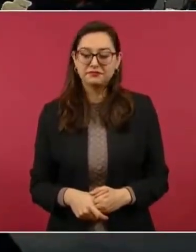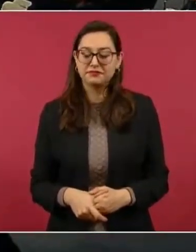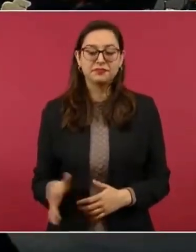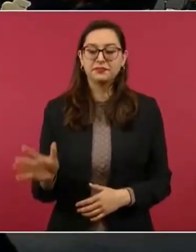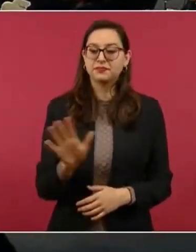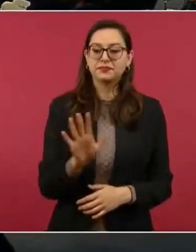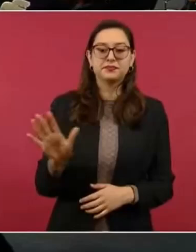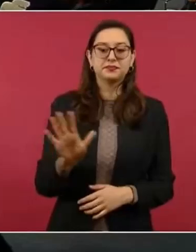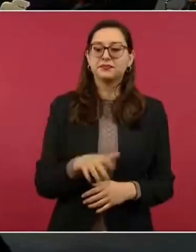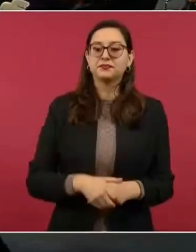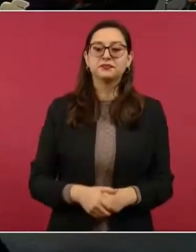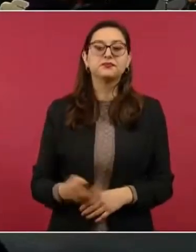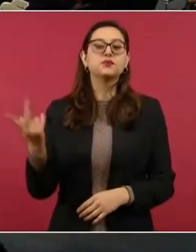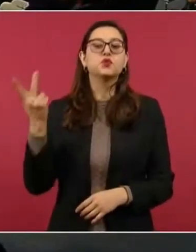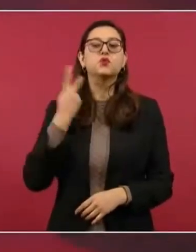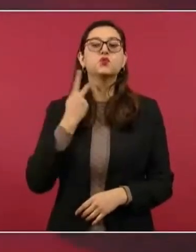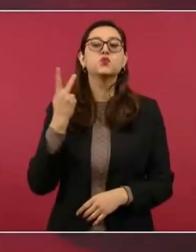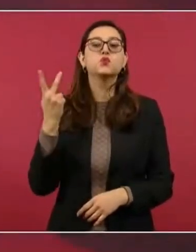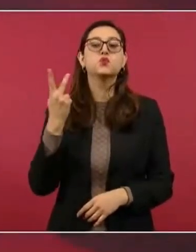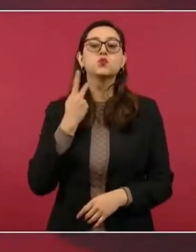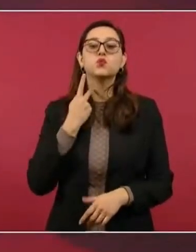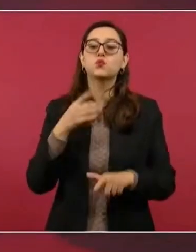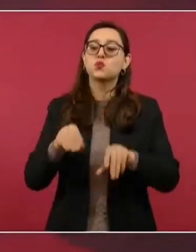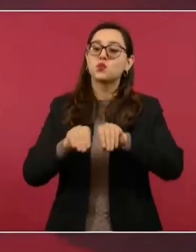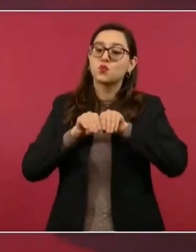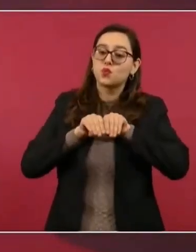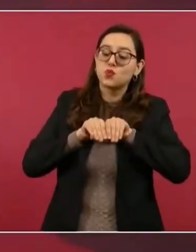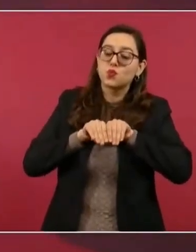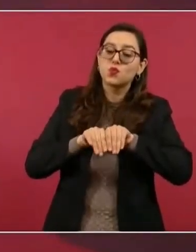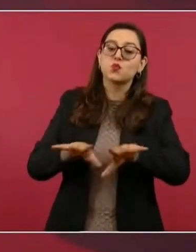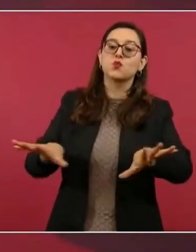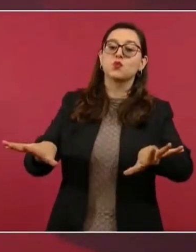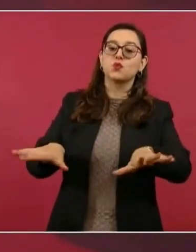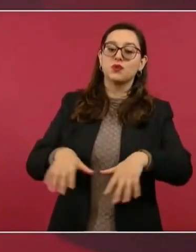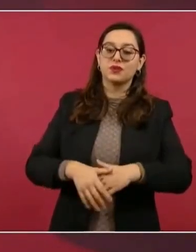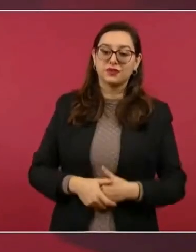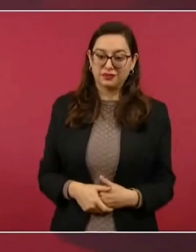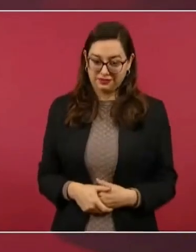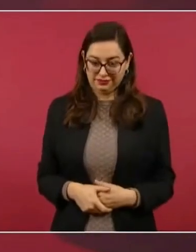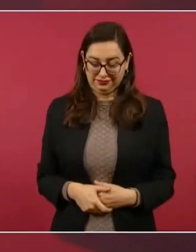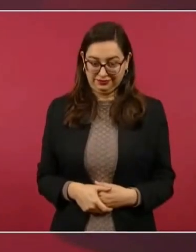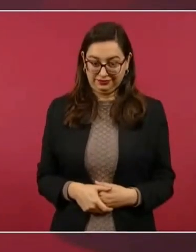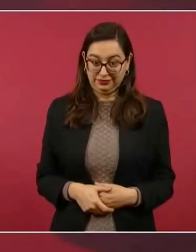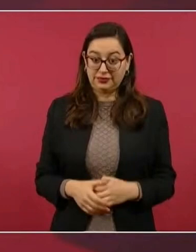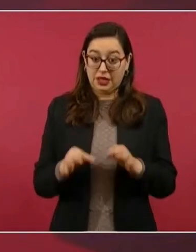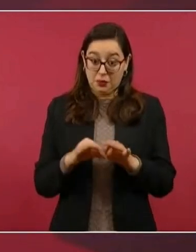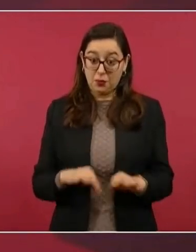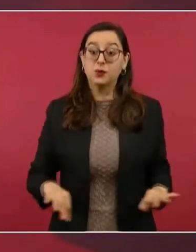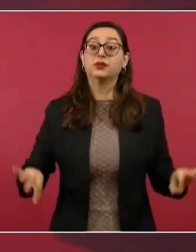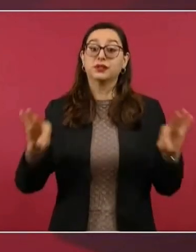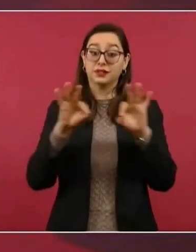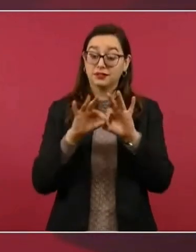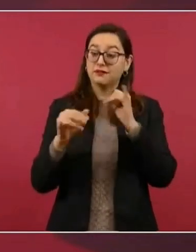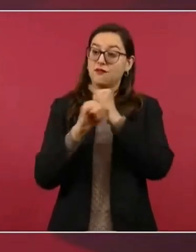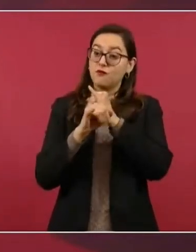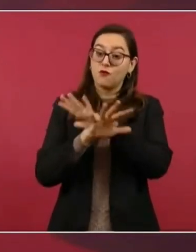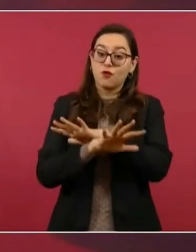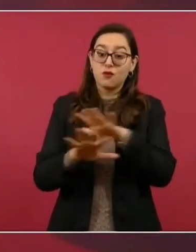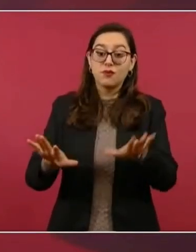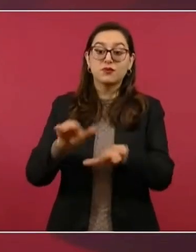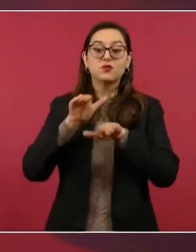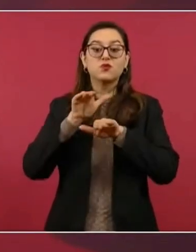No, es politización. O sea, que es importante. Es que